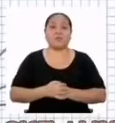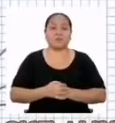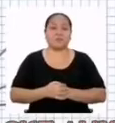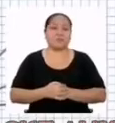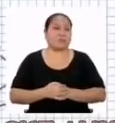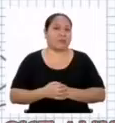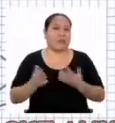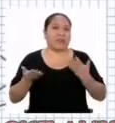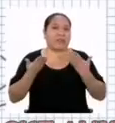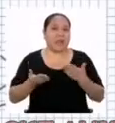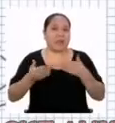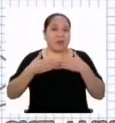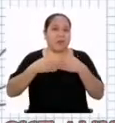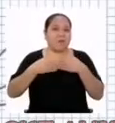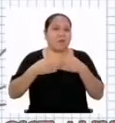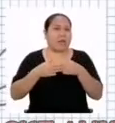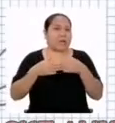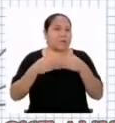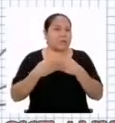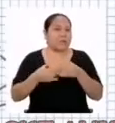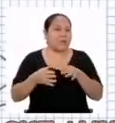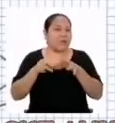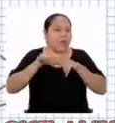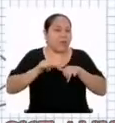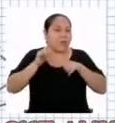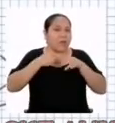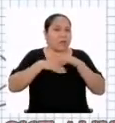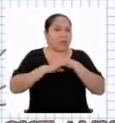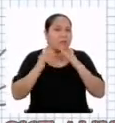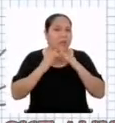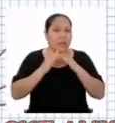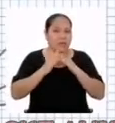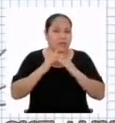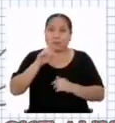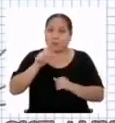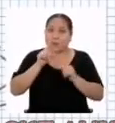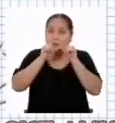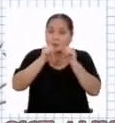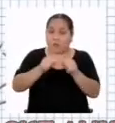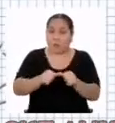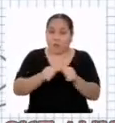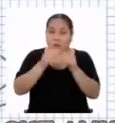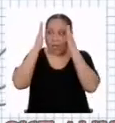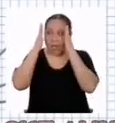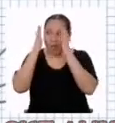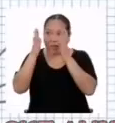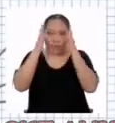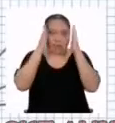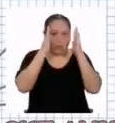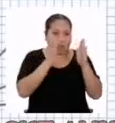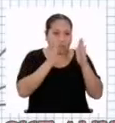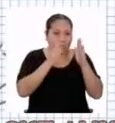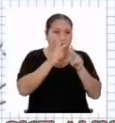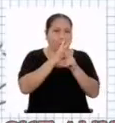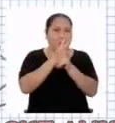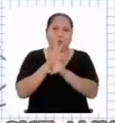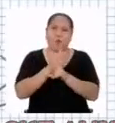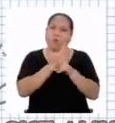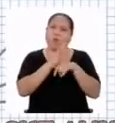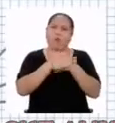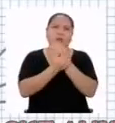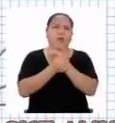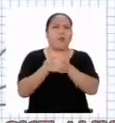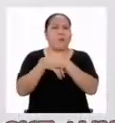haya flexibilizado la cuarentena, aún hay que permanecer alertas y ser muy cuidadosos con el lavado